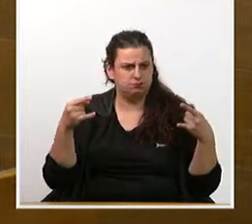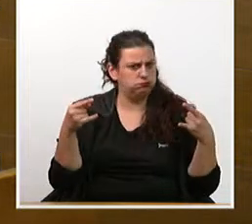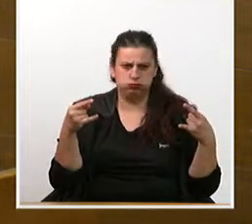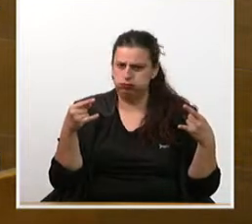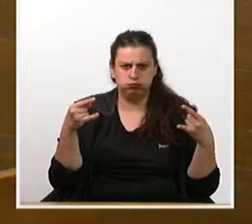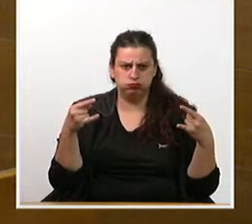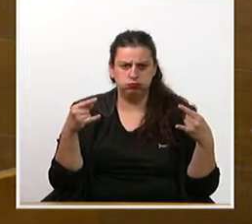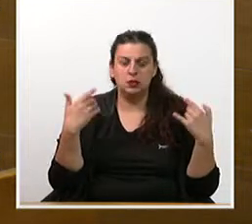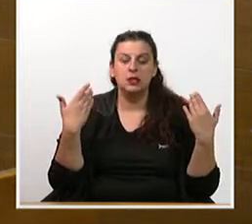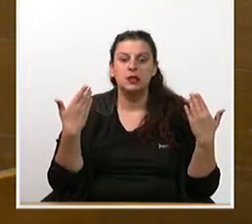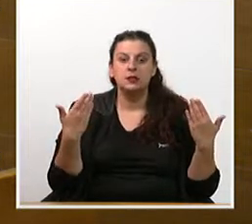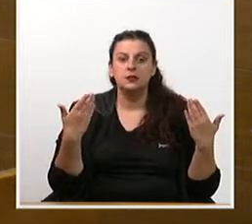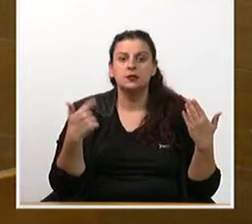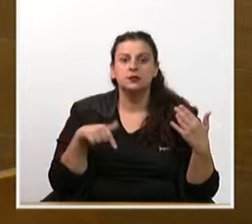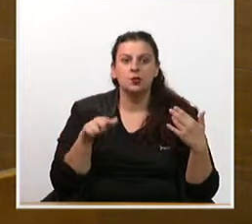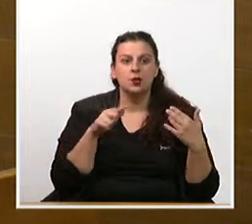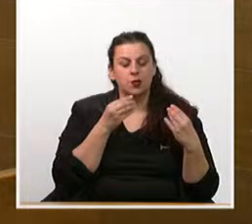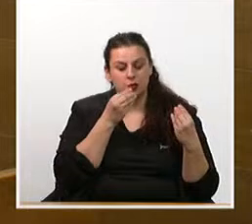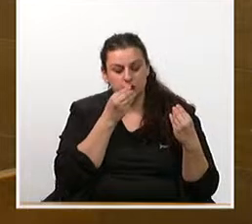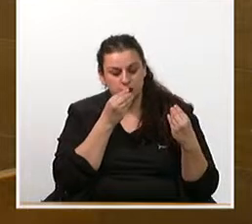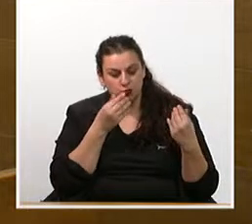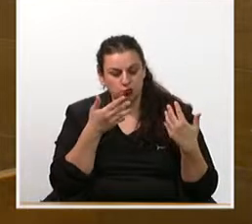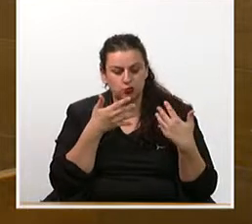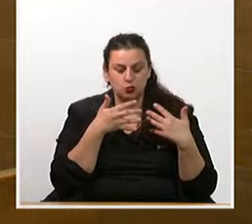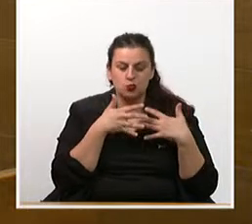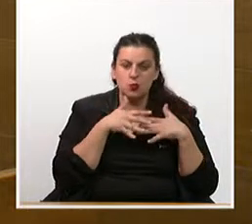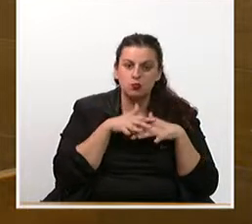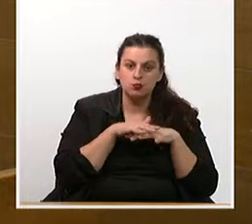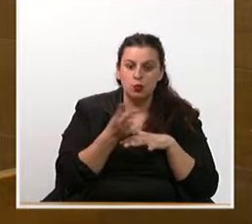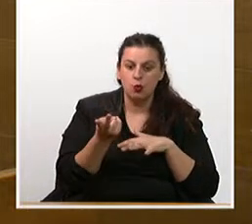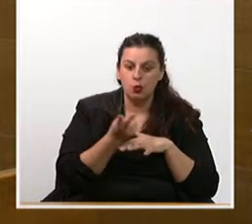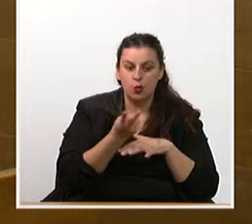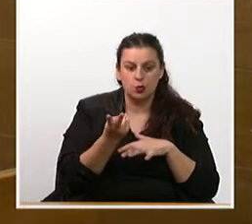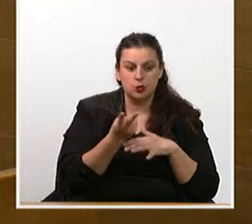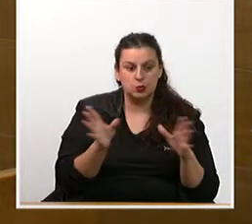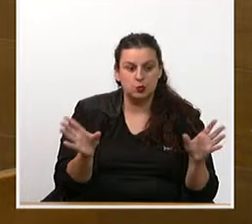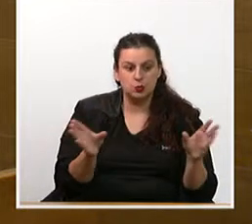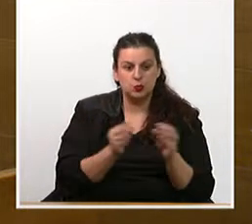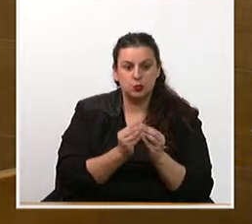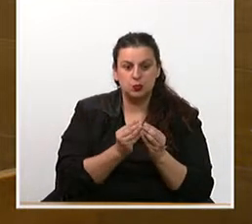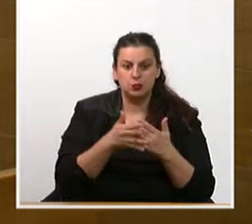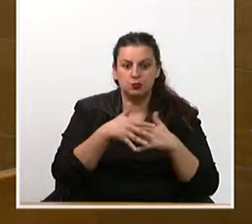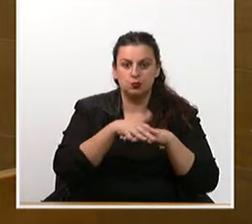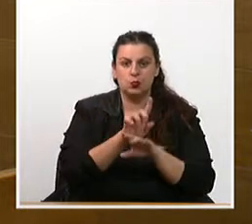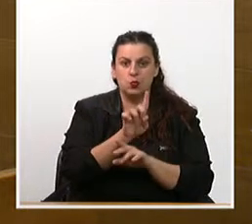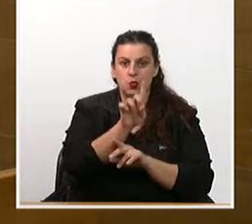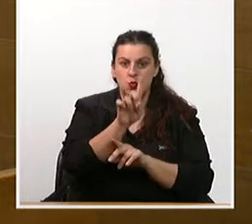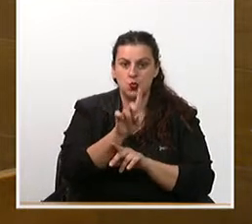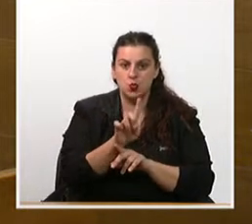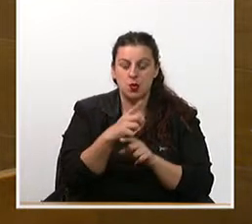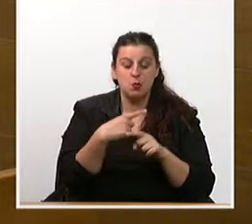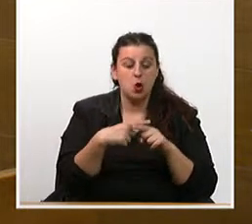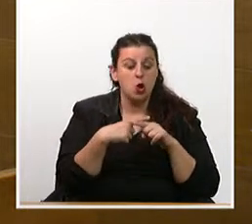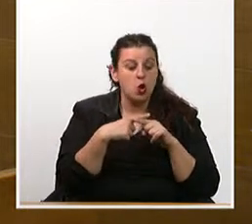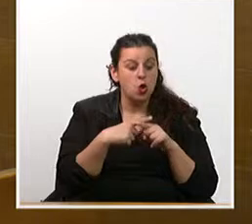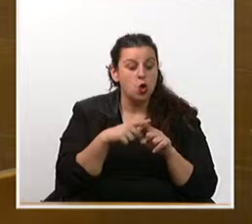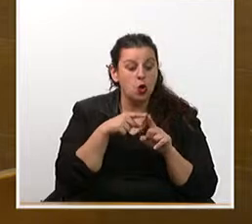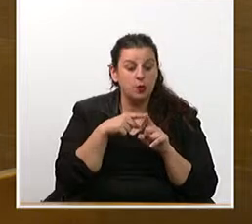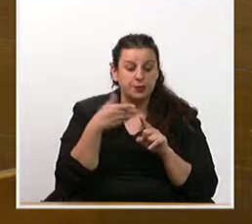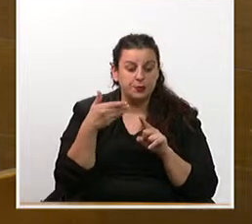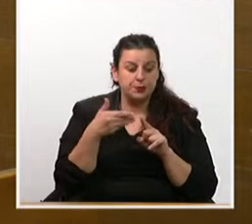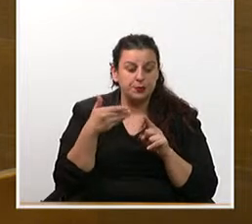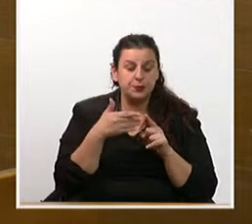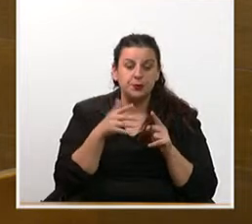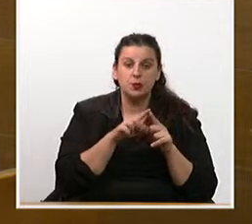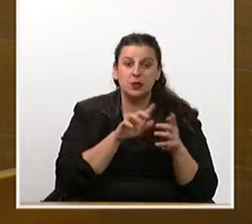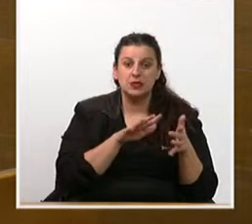ello celebramos la integración operativa de estas dos entidades que comparten objetivos fundamentales como son la transformación de